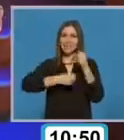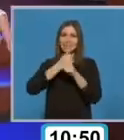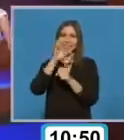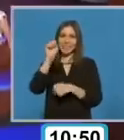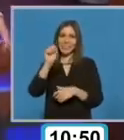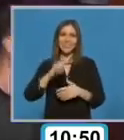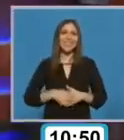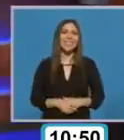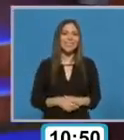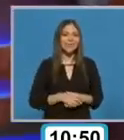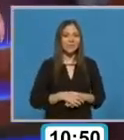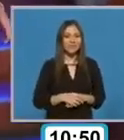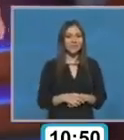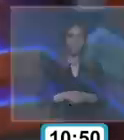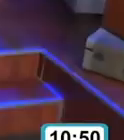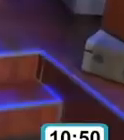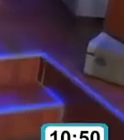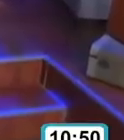60. ¡Venga!